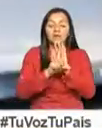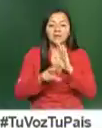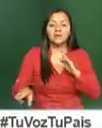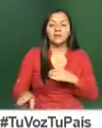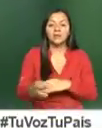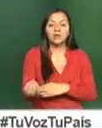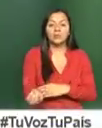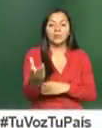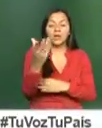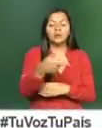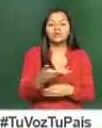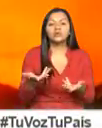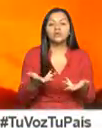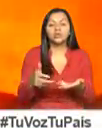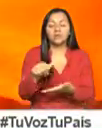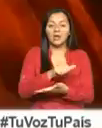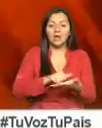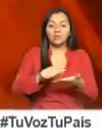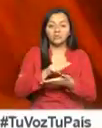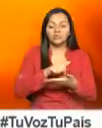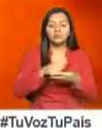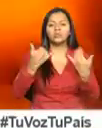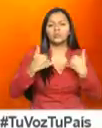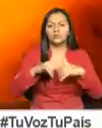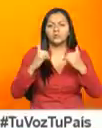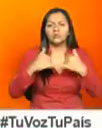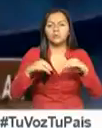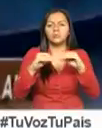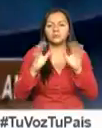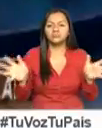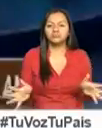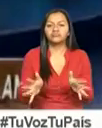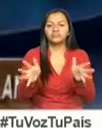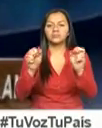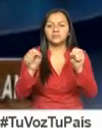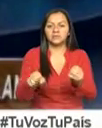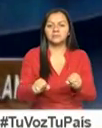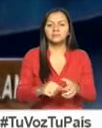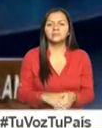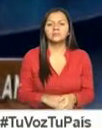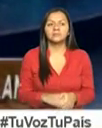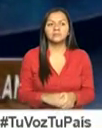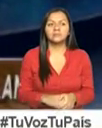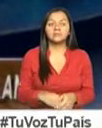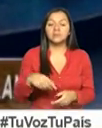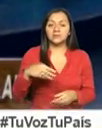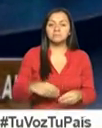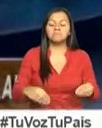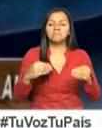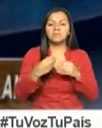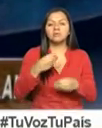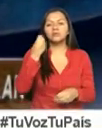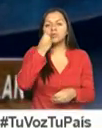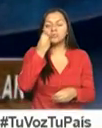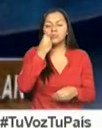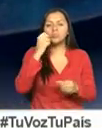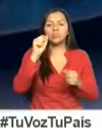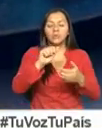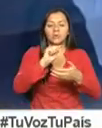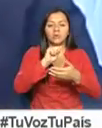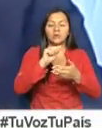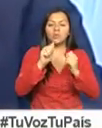Blanco, ubicado en el lauzo ecuatoriano, continuará siendo impulsado. Es esa comodidad y toda una